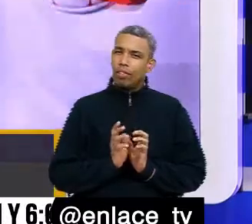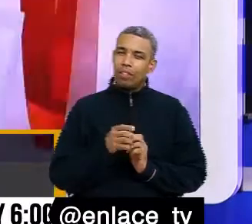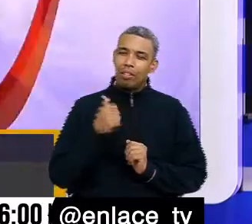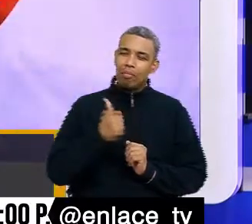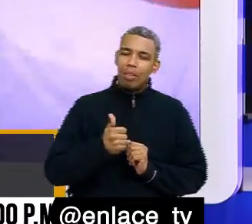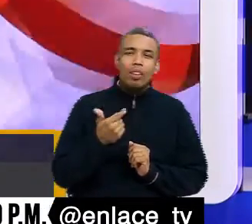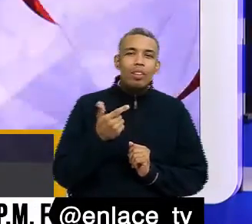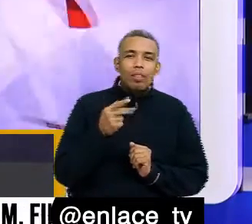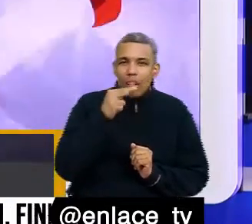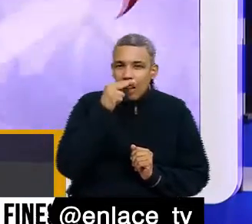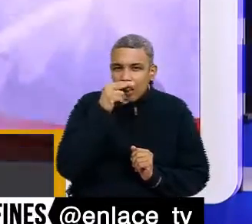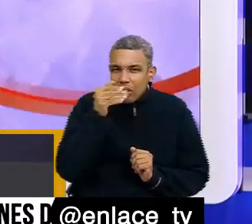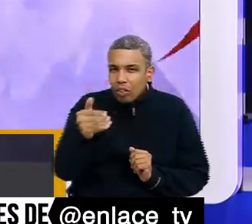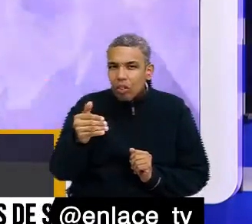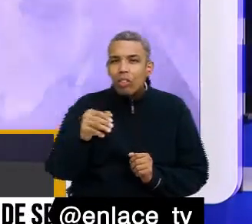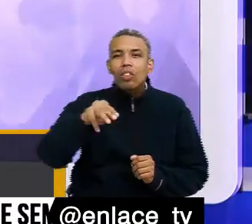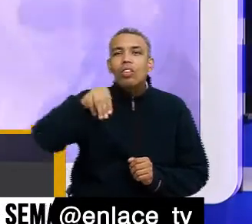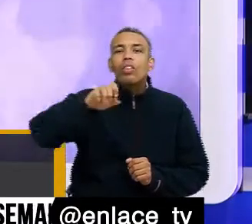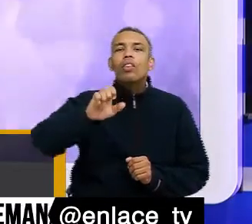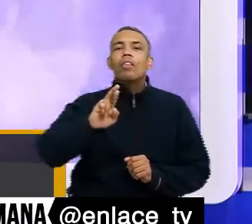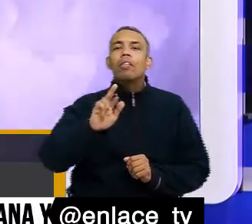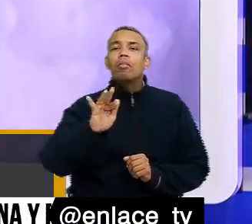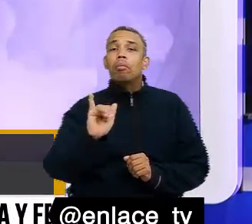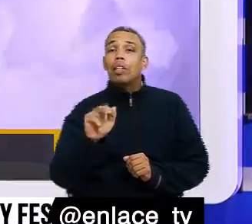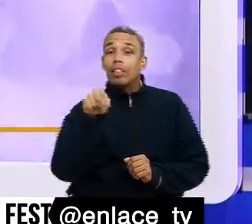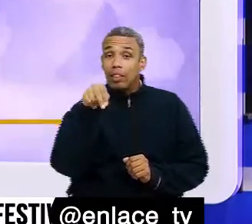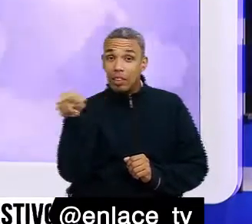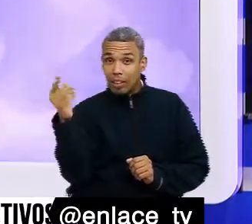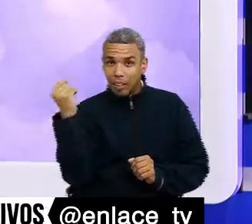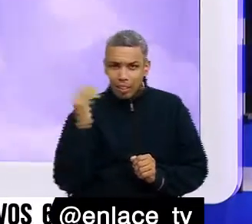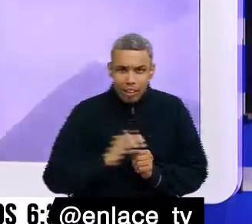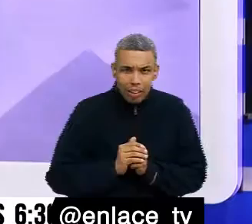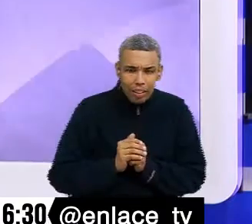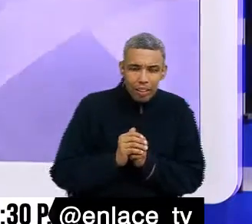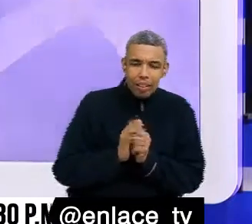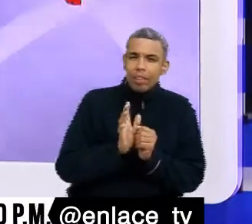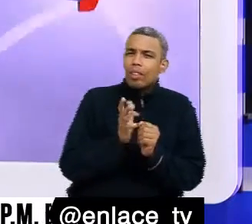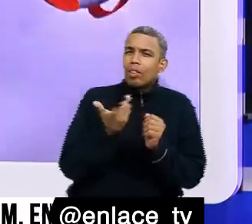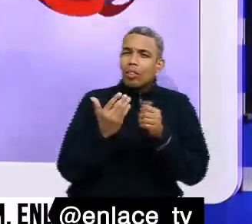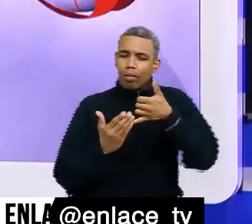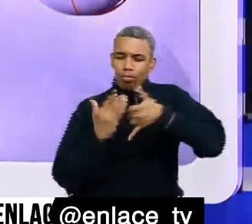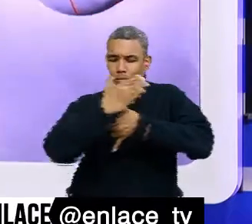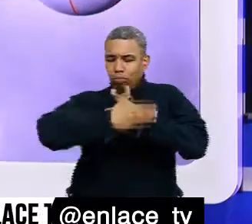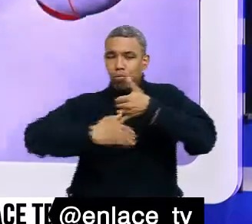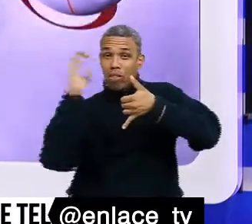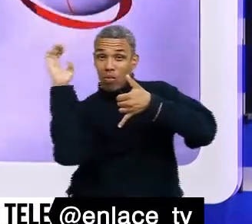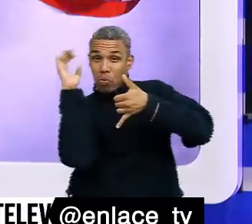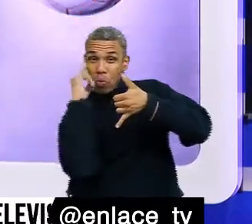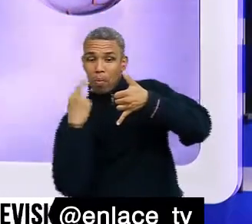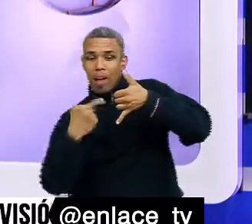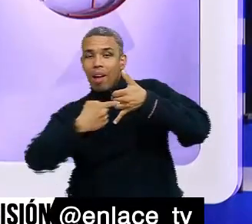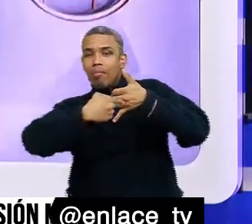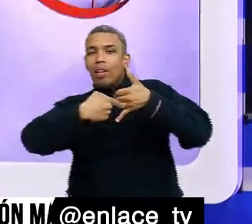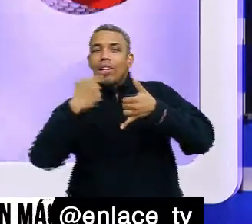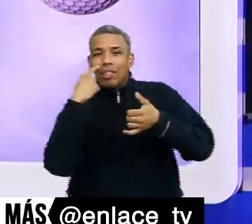piloto barranqueño Martín Ramírez, que ha ganado en una válida más del campeonato de X30, esta vez cumplido el fin de semana en